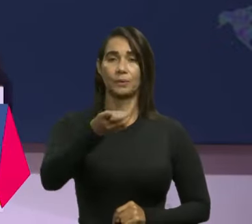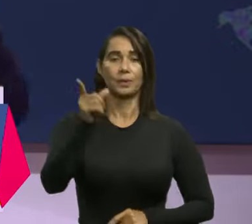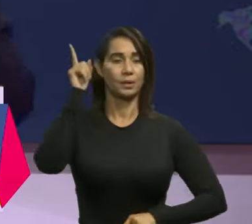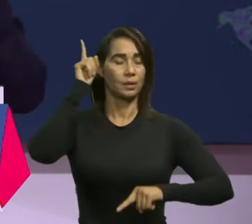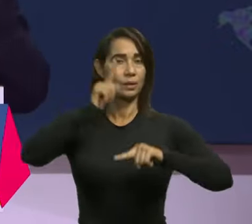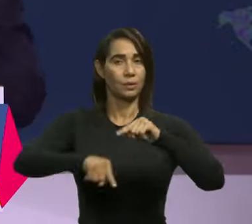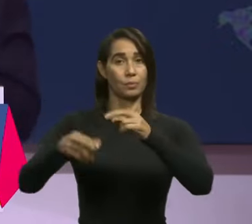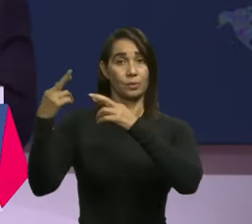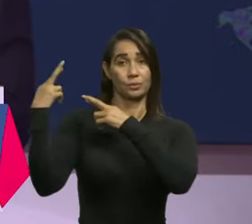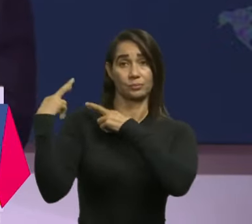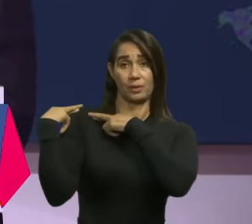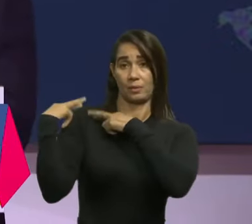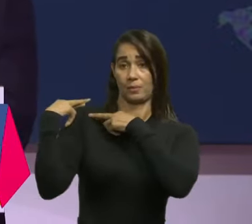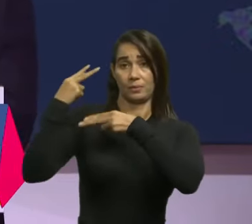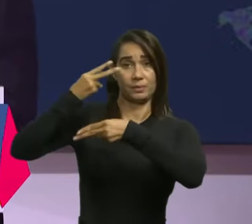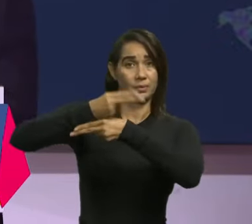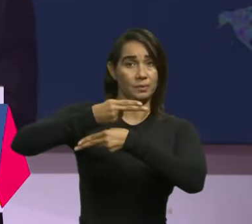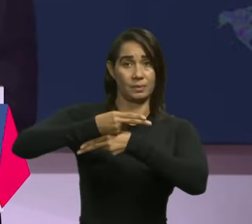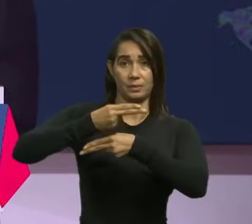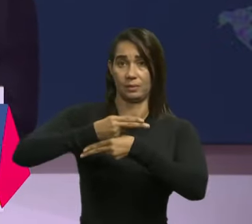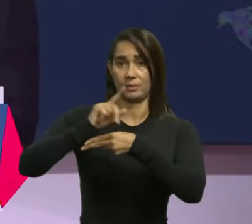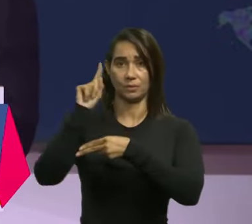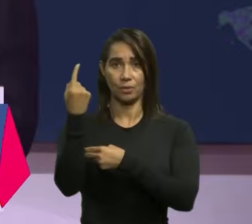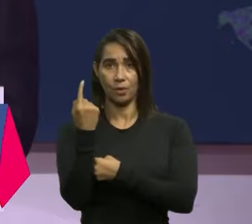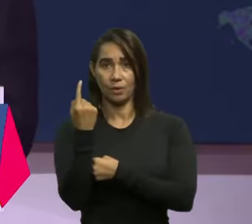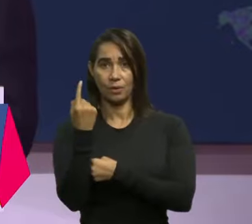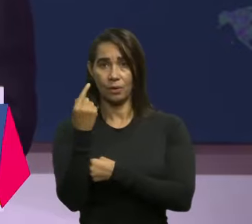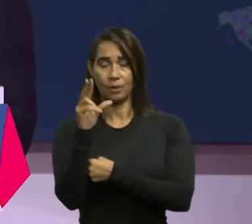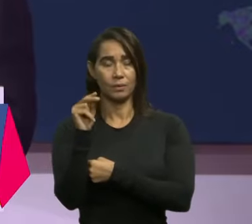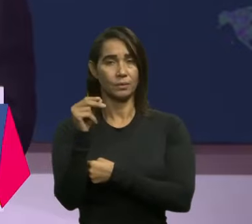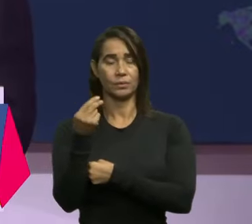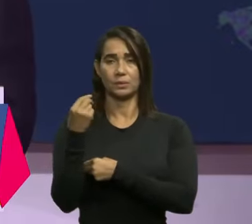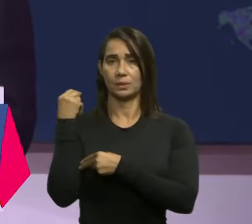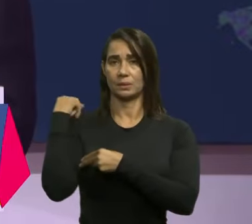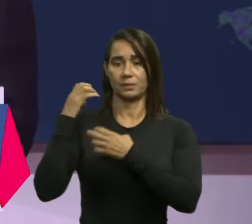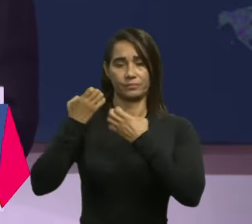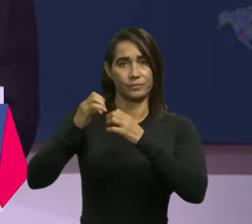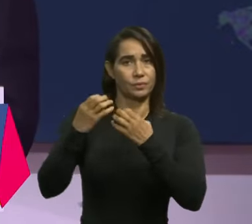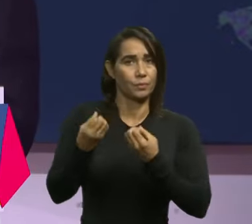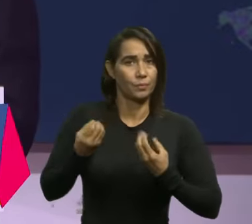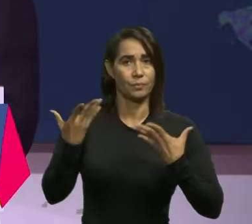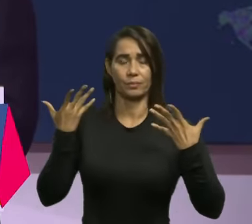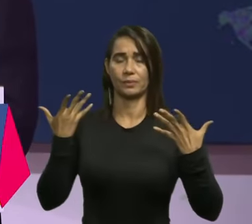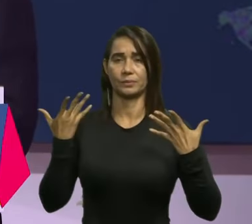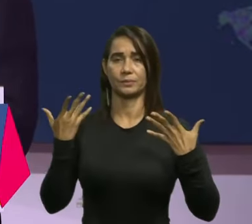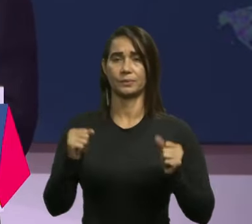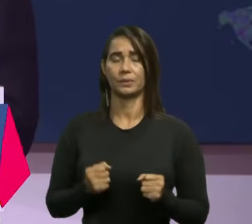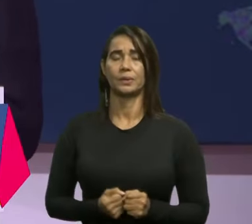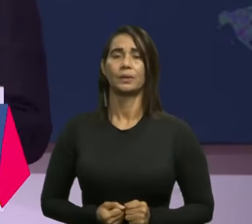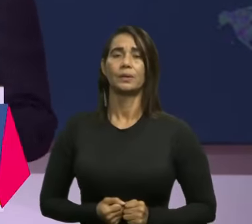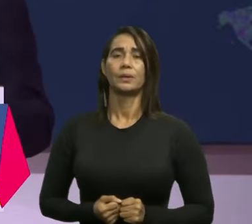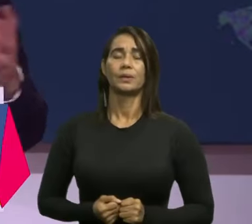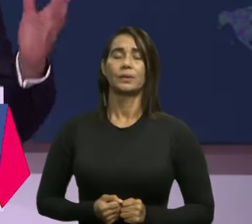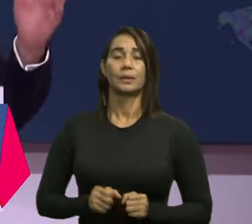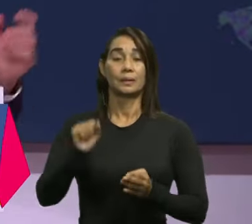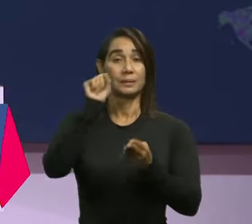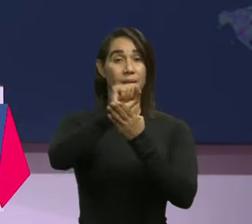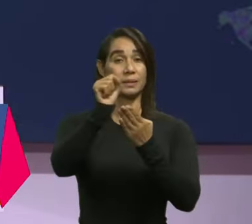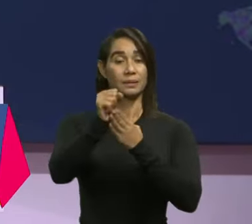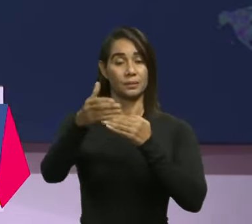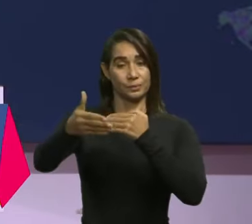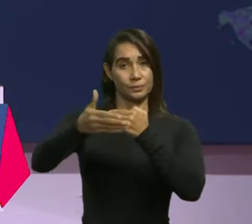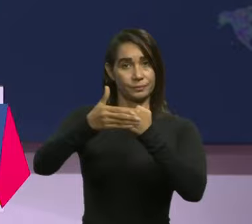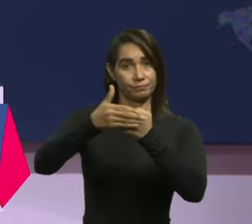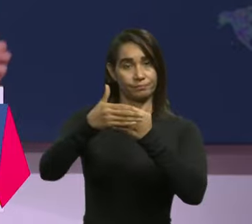cargar solo con los problemas de haití de hecho ya está siendo demasiado mucho más de lo que puede la situación del